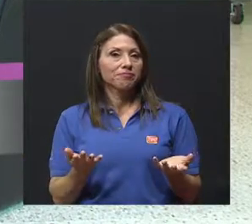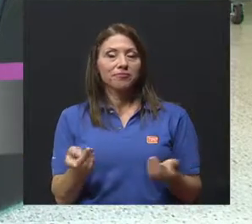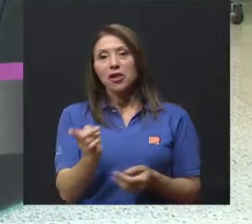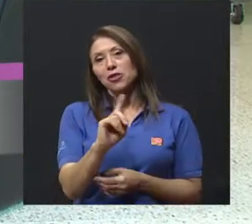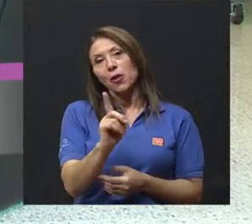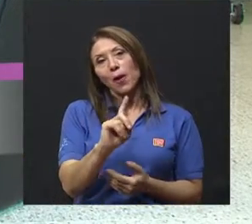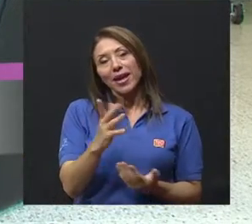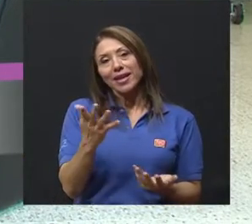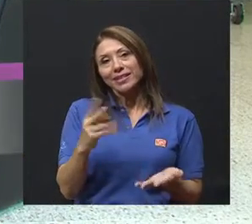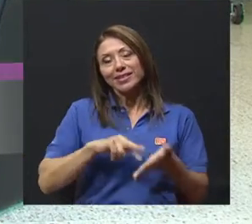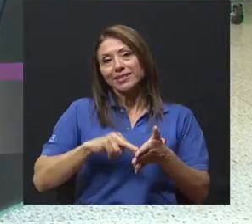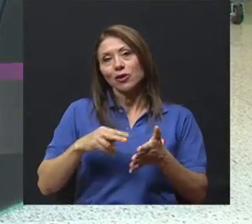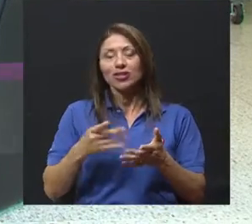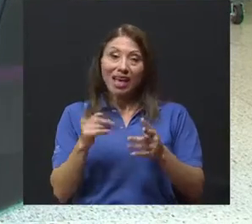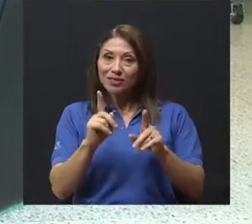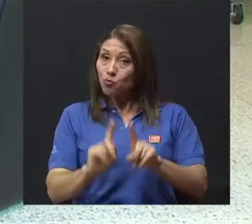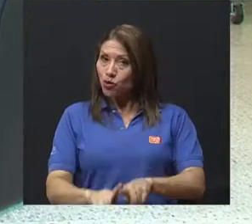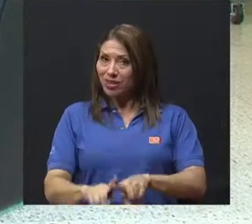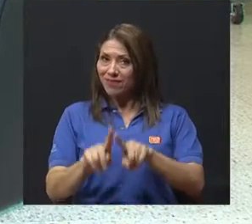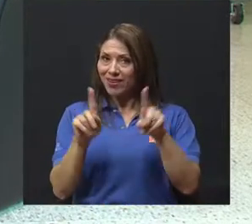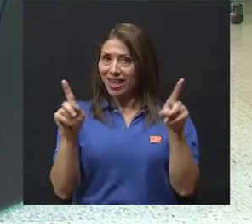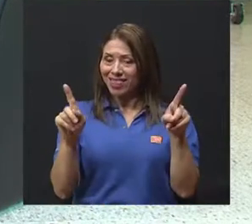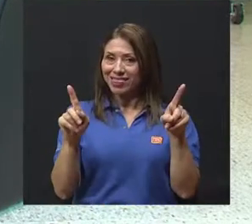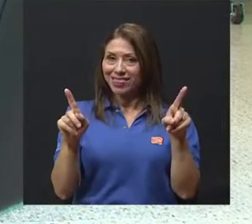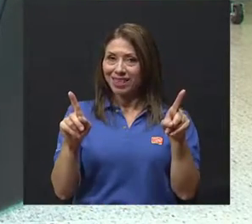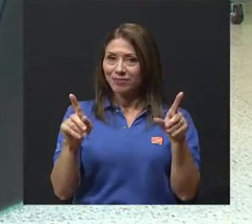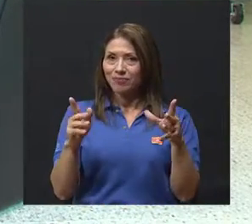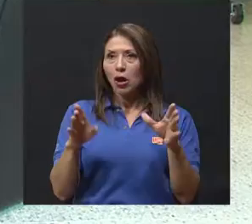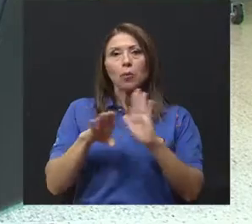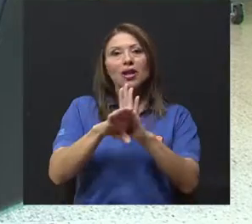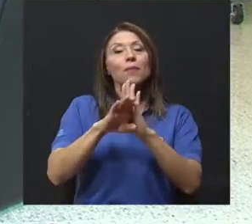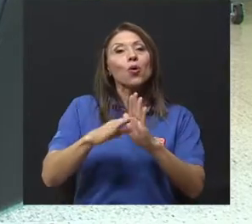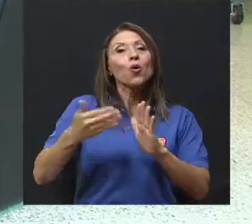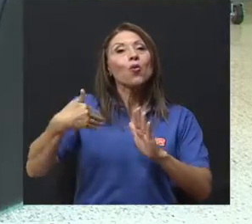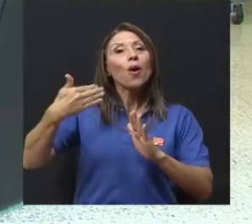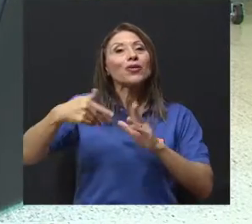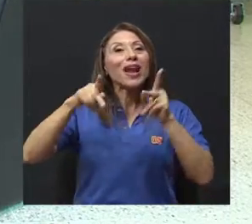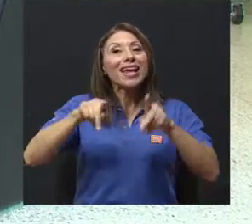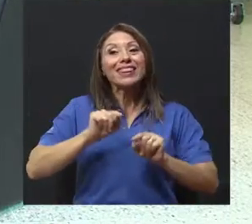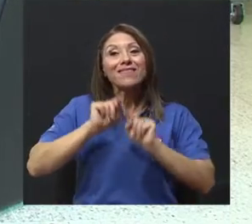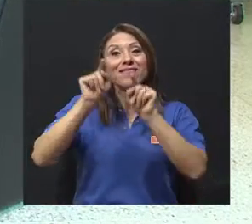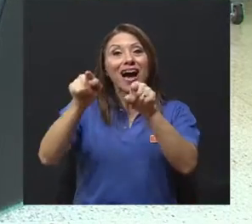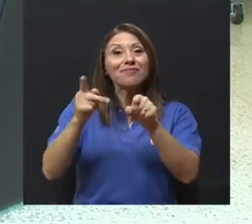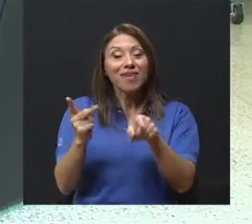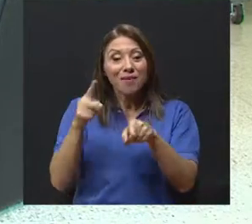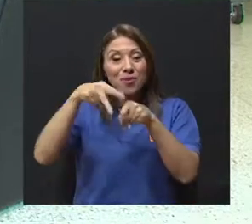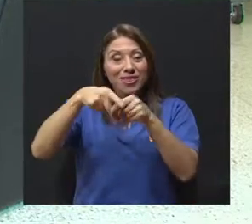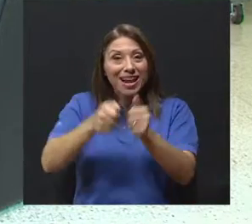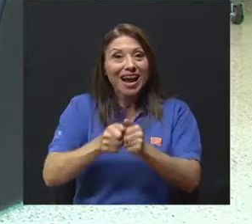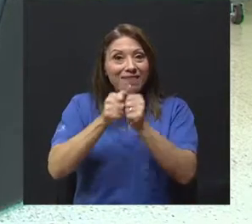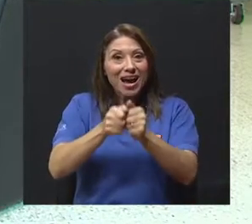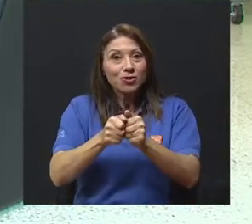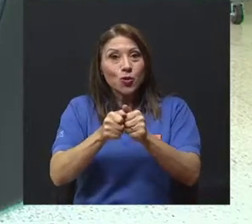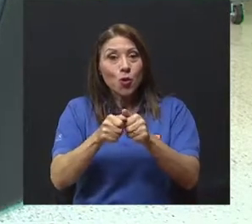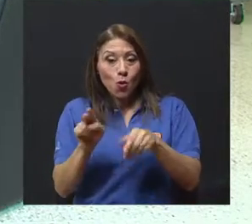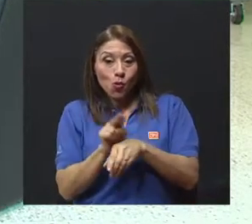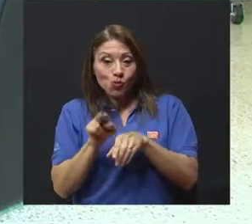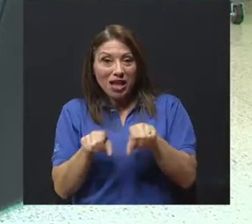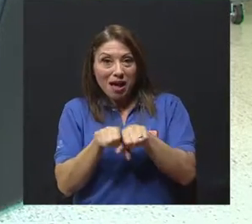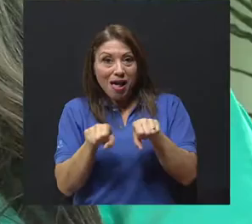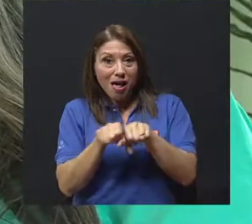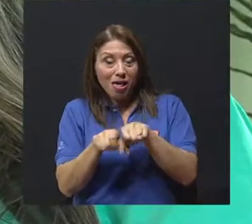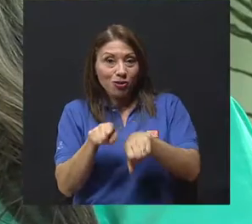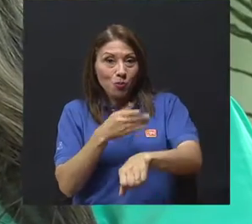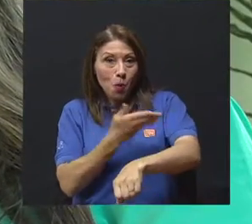no es no es muy diferente a lo que la gente acostumbra ir a montar a caballo que en botas que de todas estas cosas no ahí